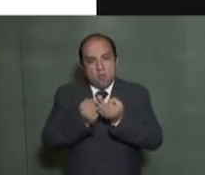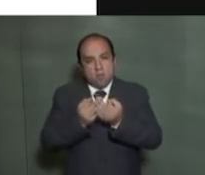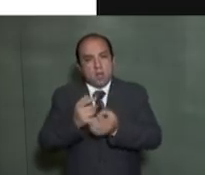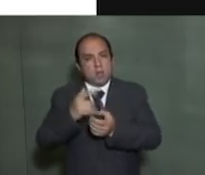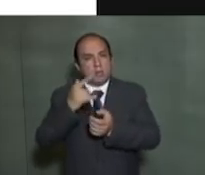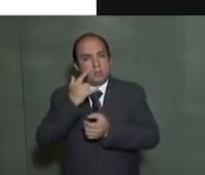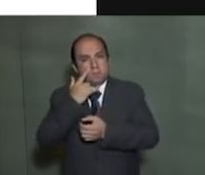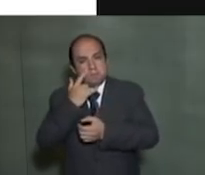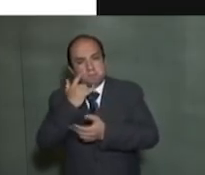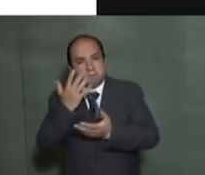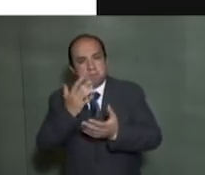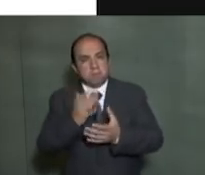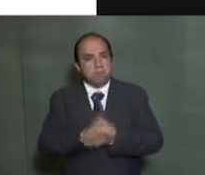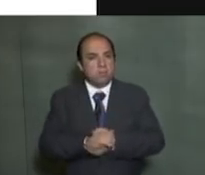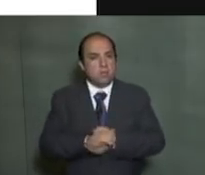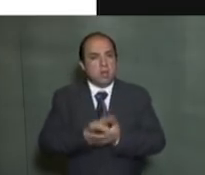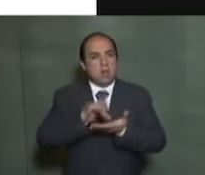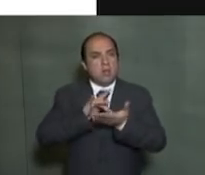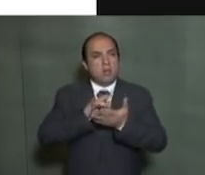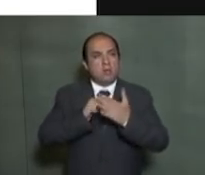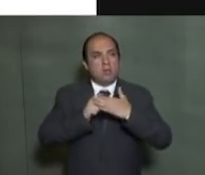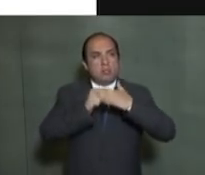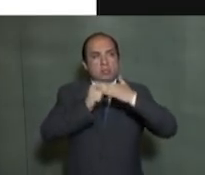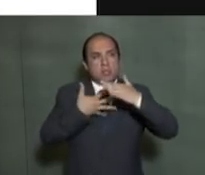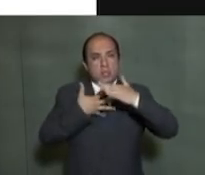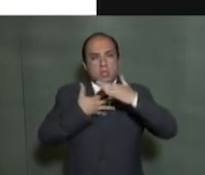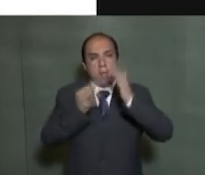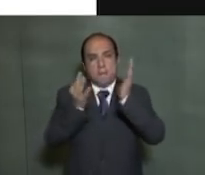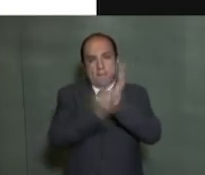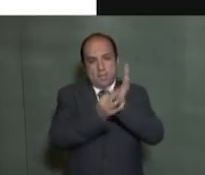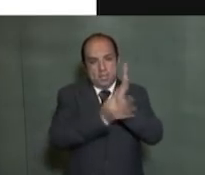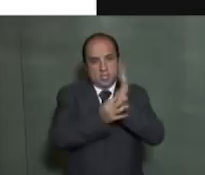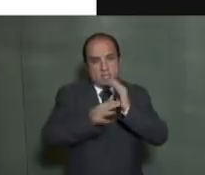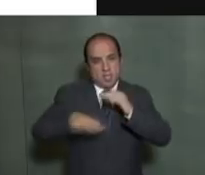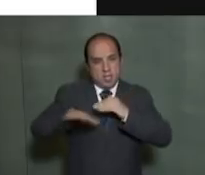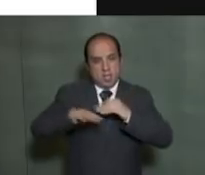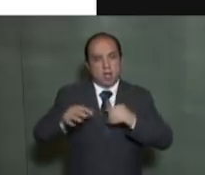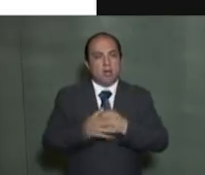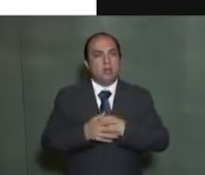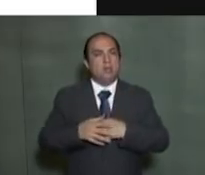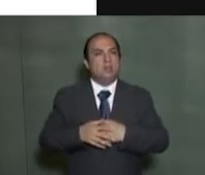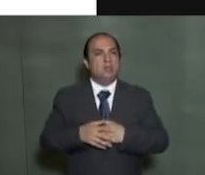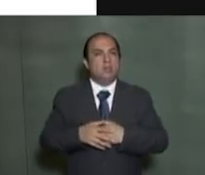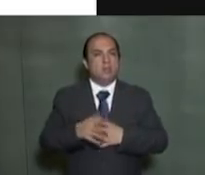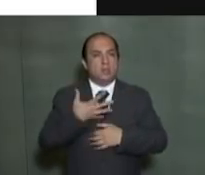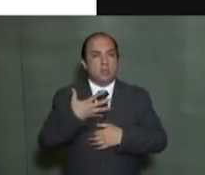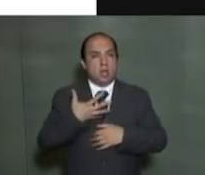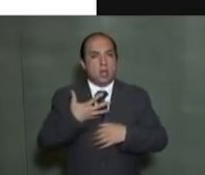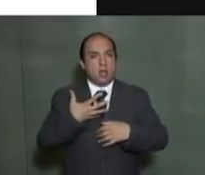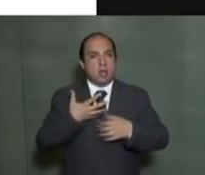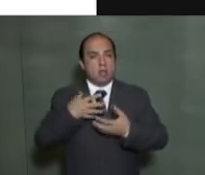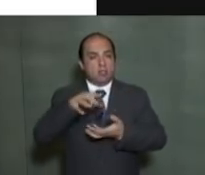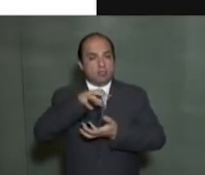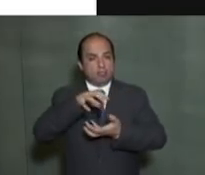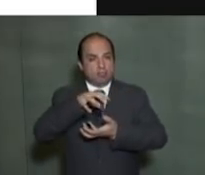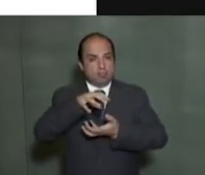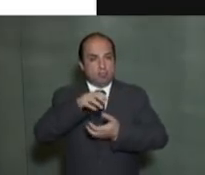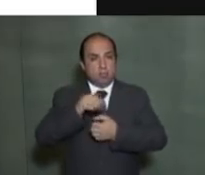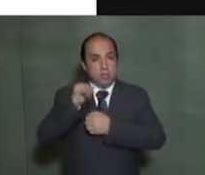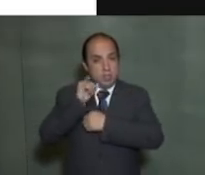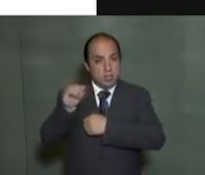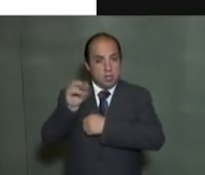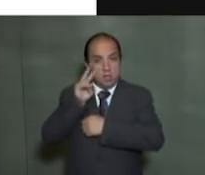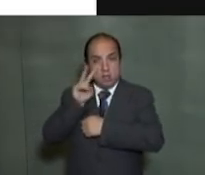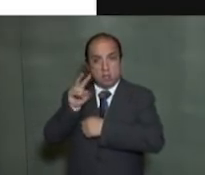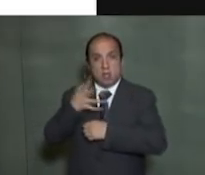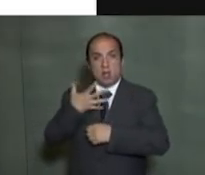apoyos que reciben a la estructura metálica, esto específicamente en la zona conformada a partir de sección compuesta. En el caso de la izquierda, pues tenemos